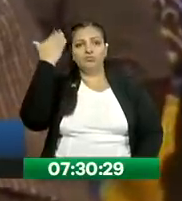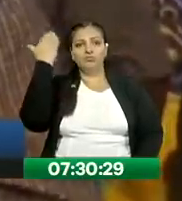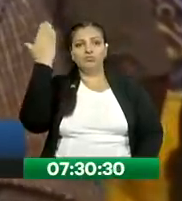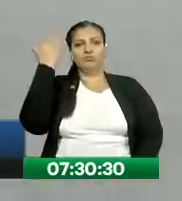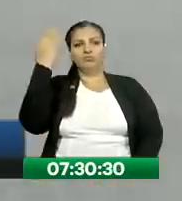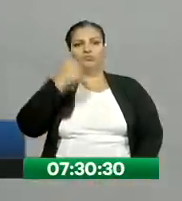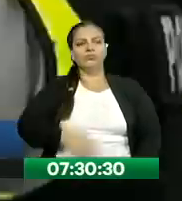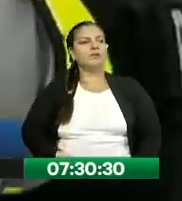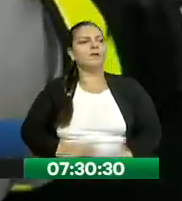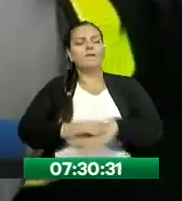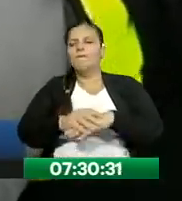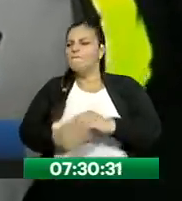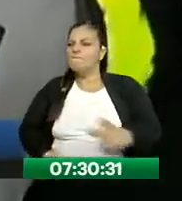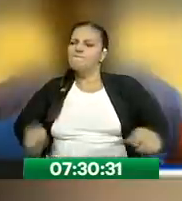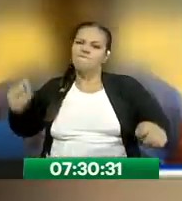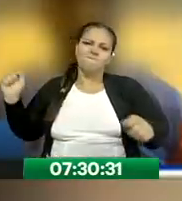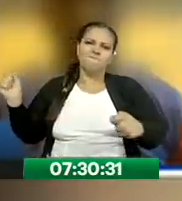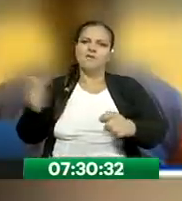Triunfo.